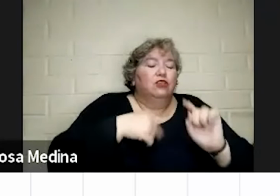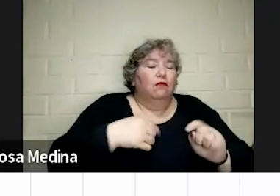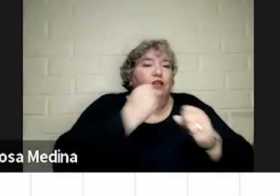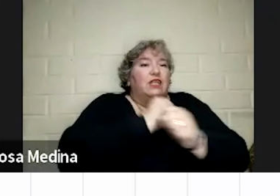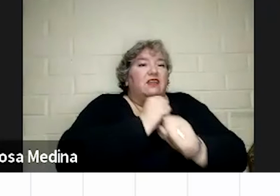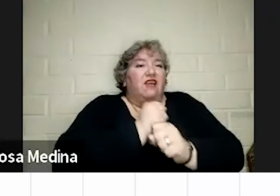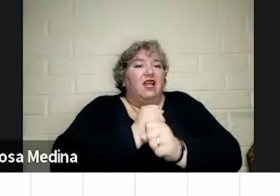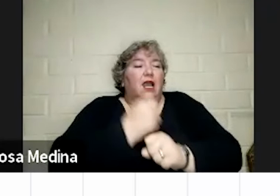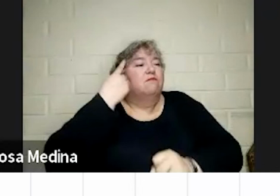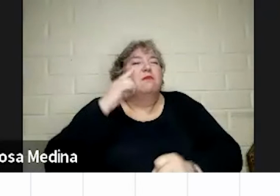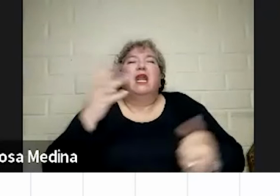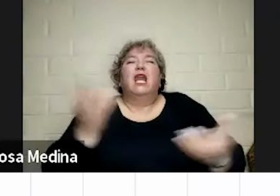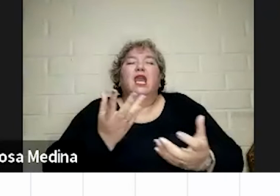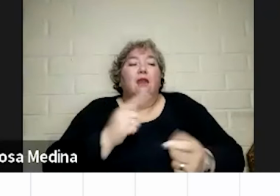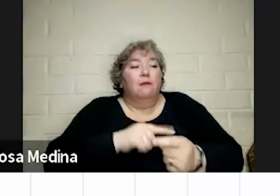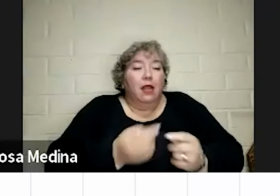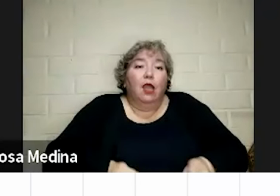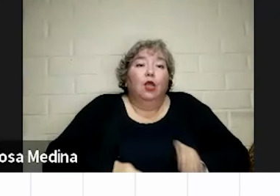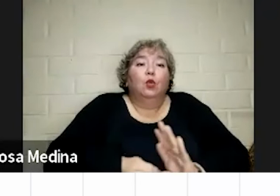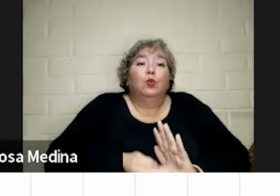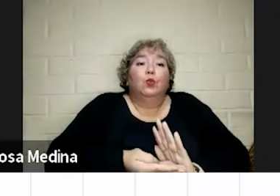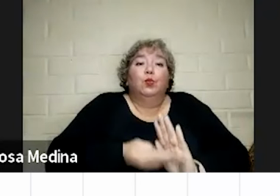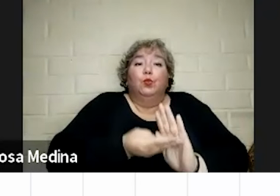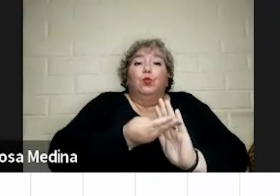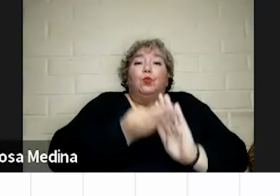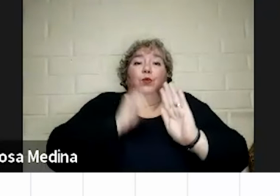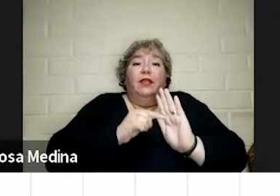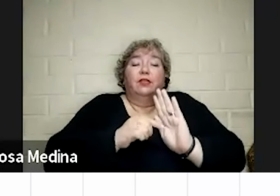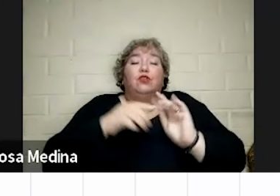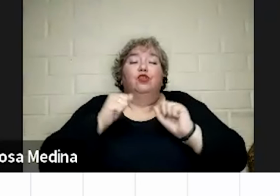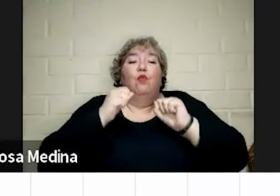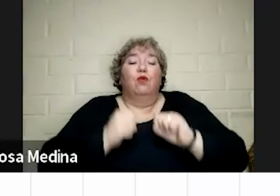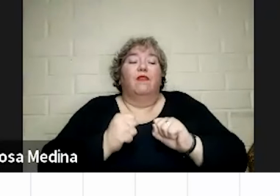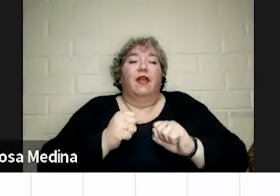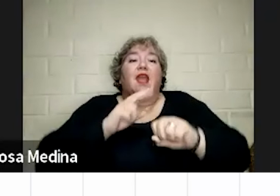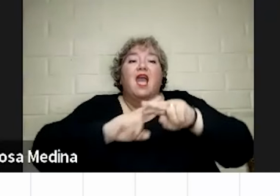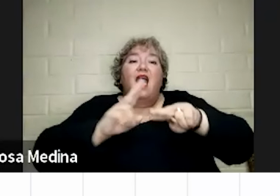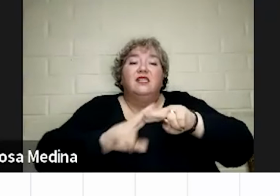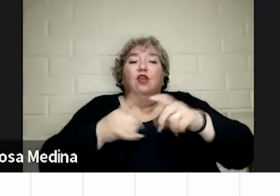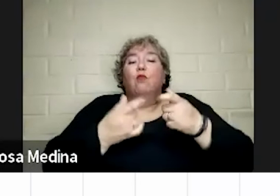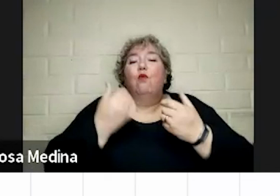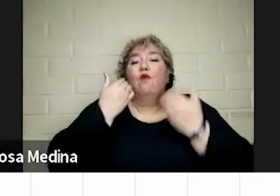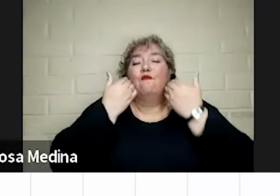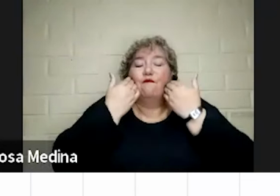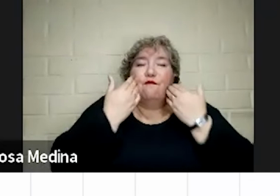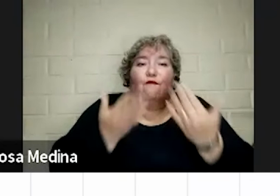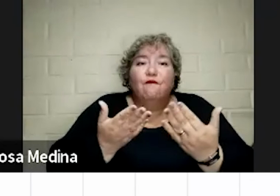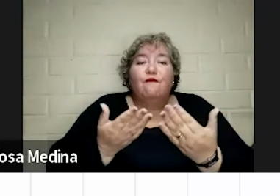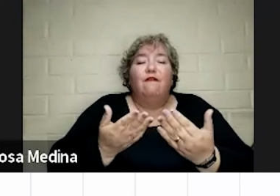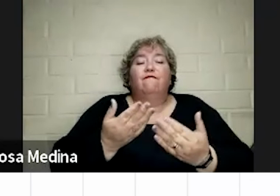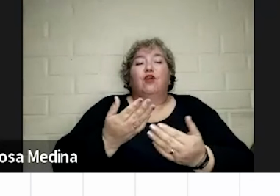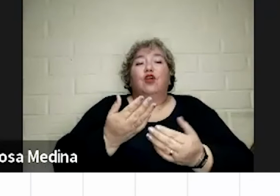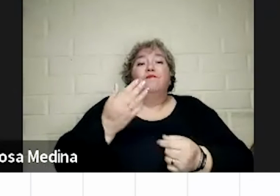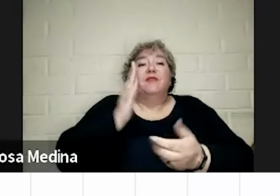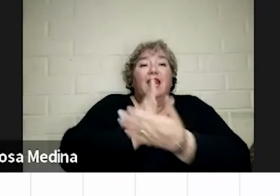qué? Para aumentar esto y ocupar este poder predictor de las funciones ejecutivas como algo favorable a la sala de clases y al